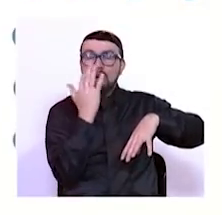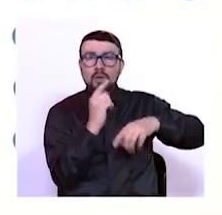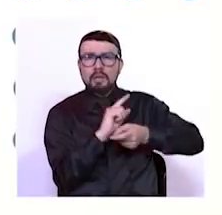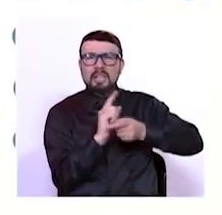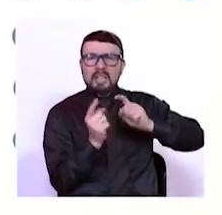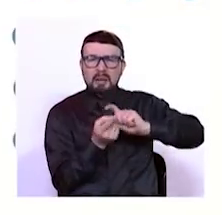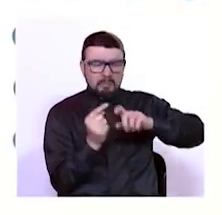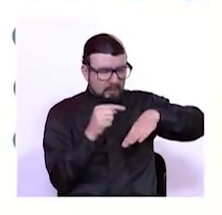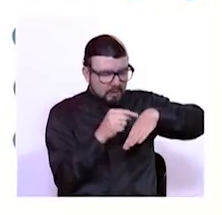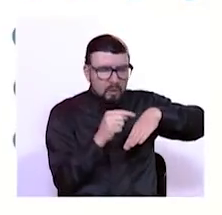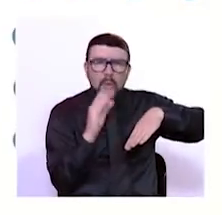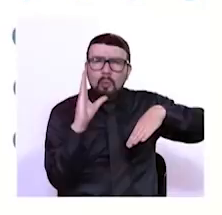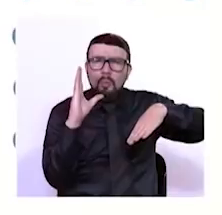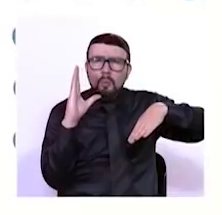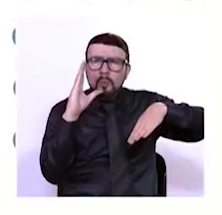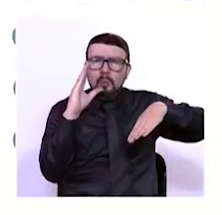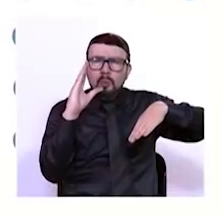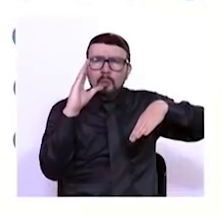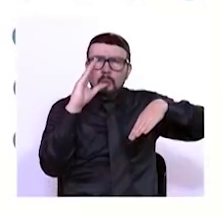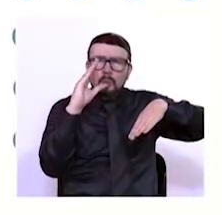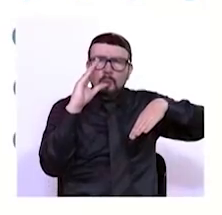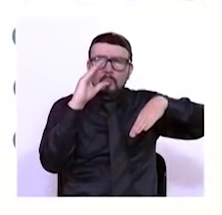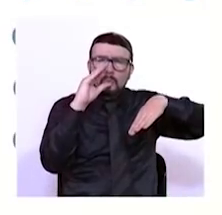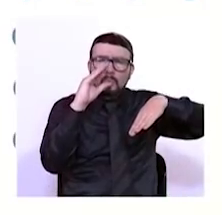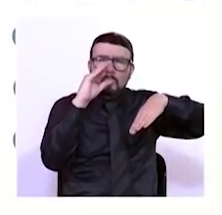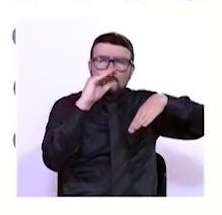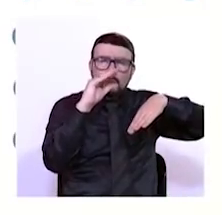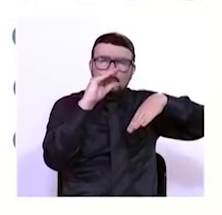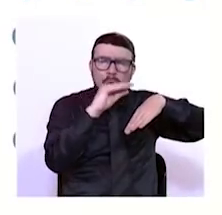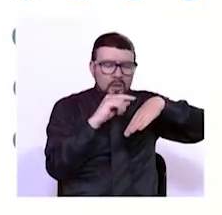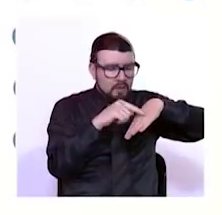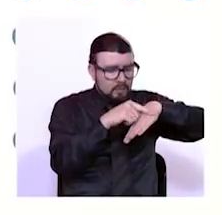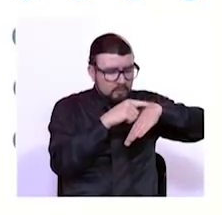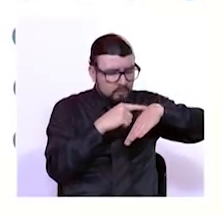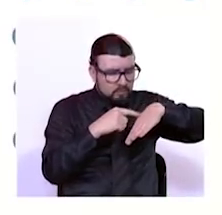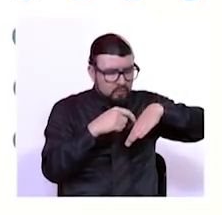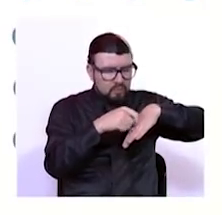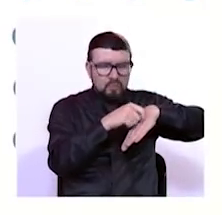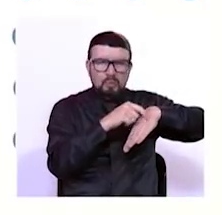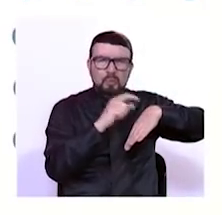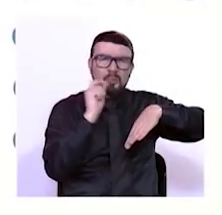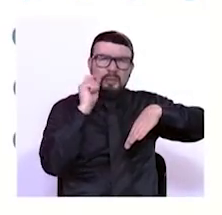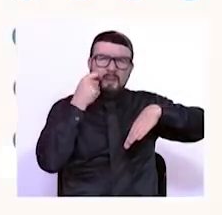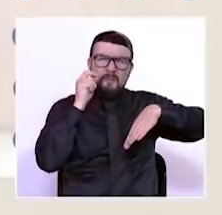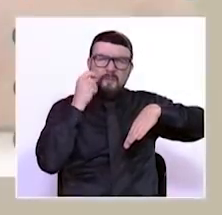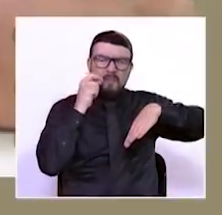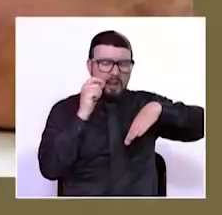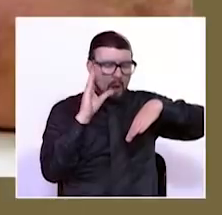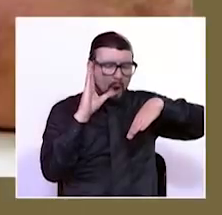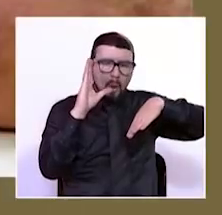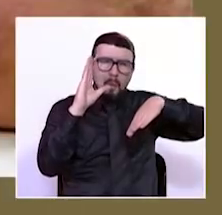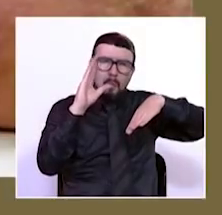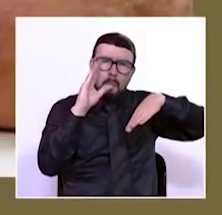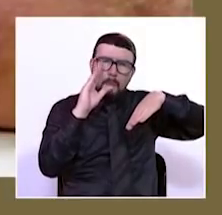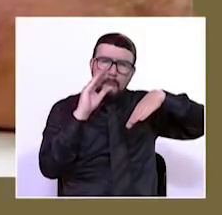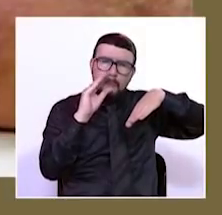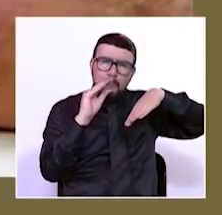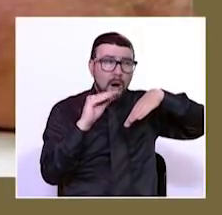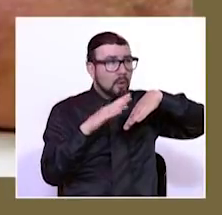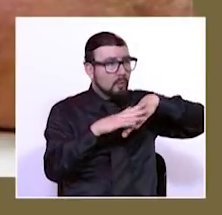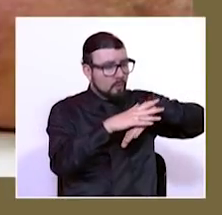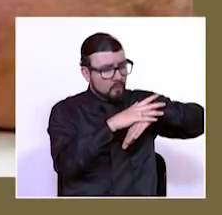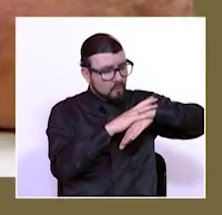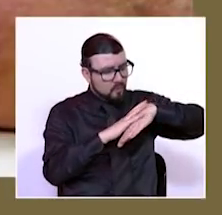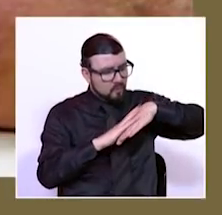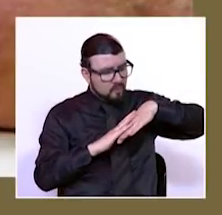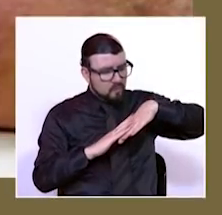más oscura en un color como especie de color ocre, un color opaco, cafezuzco, hasta que